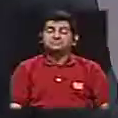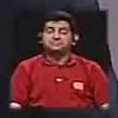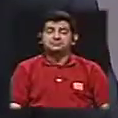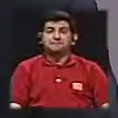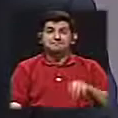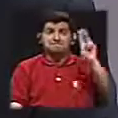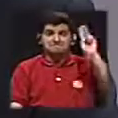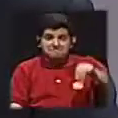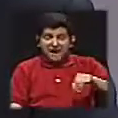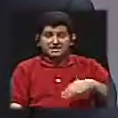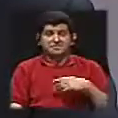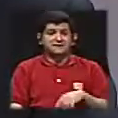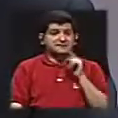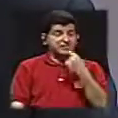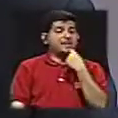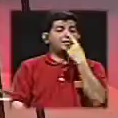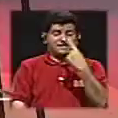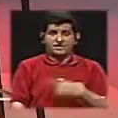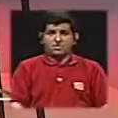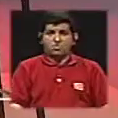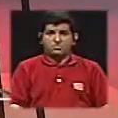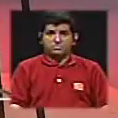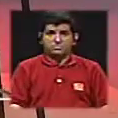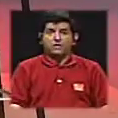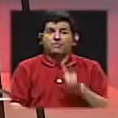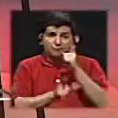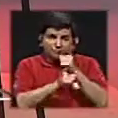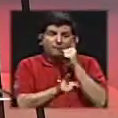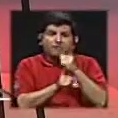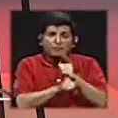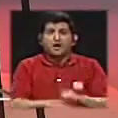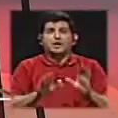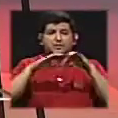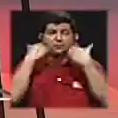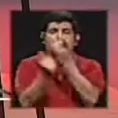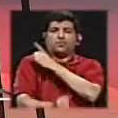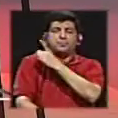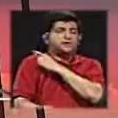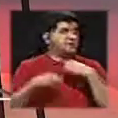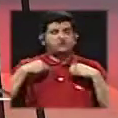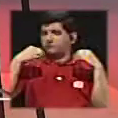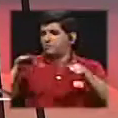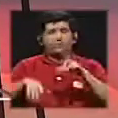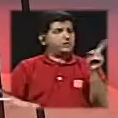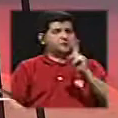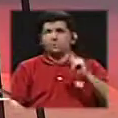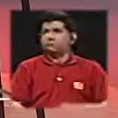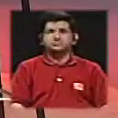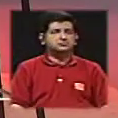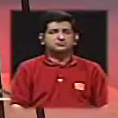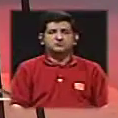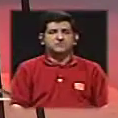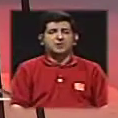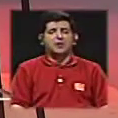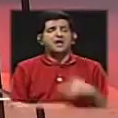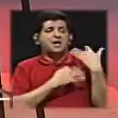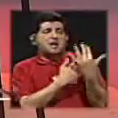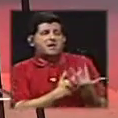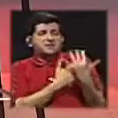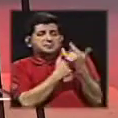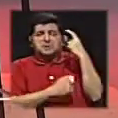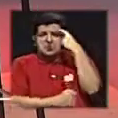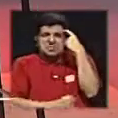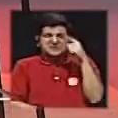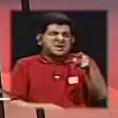El martes ese al que él hizo mención, efectivamente el Comité Ejecutivo no renunció, le dio largas al asunto,